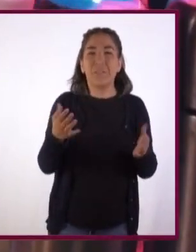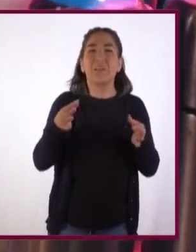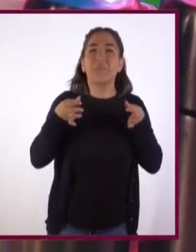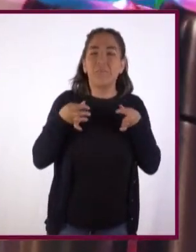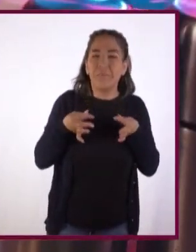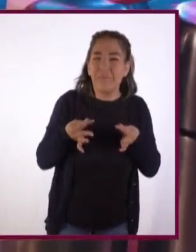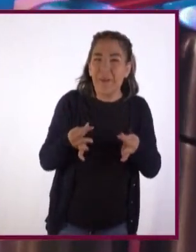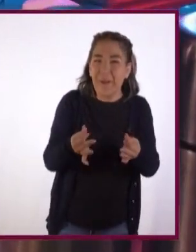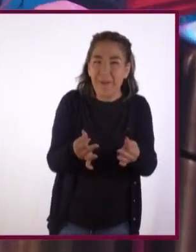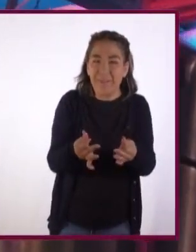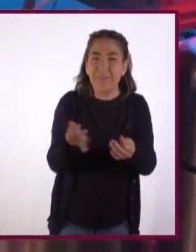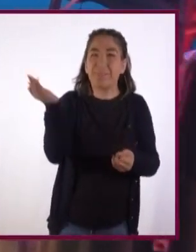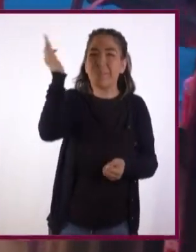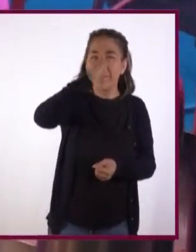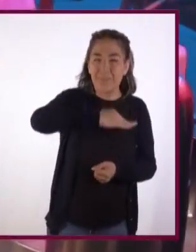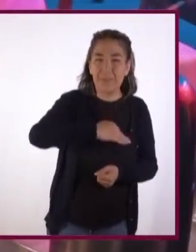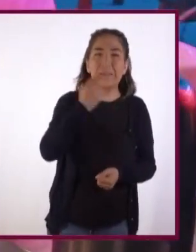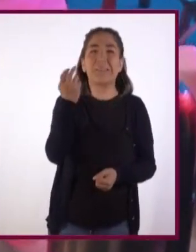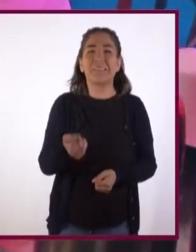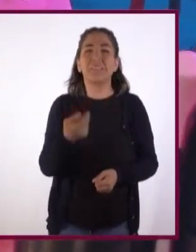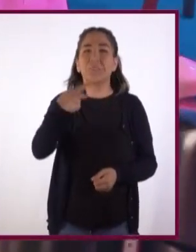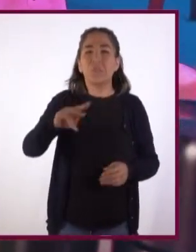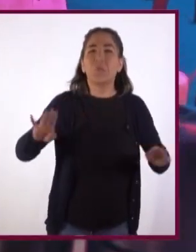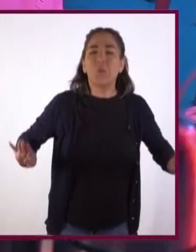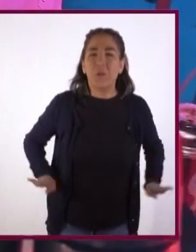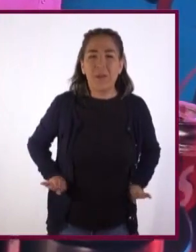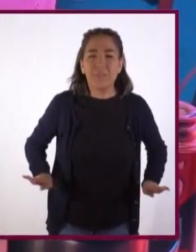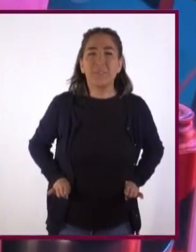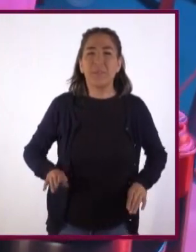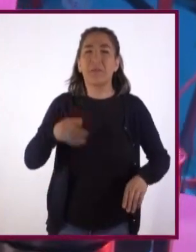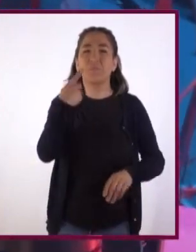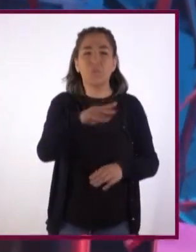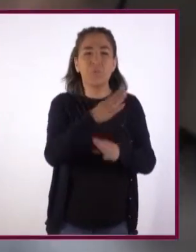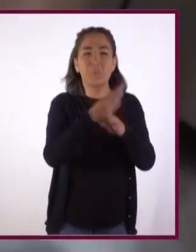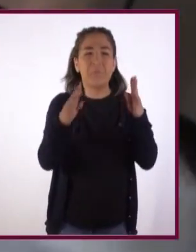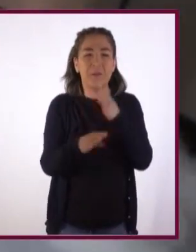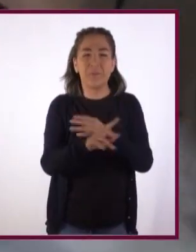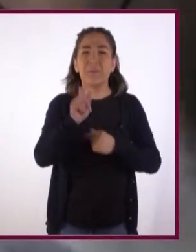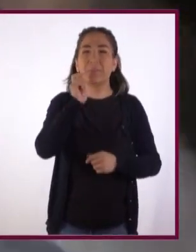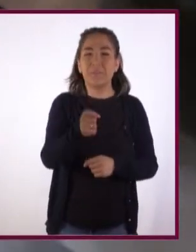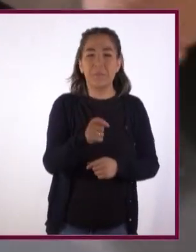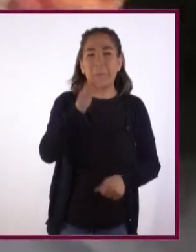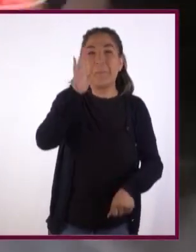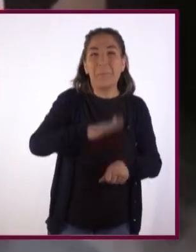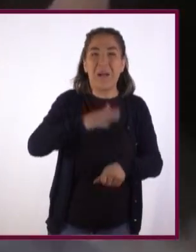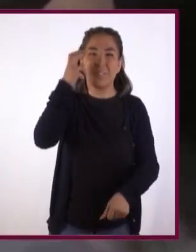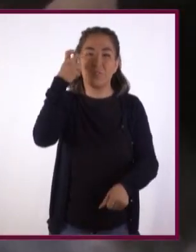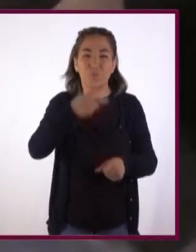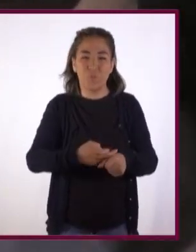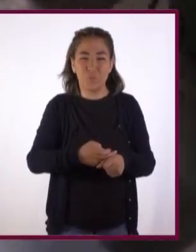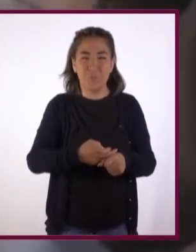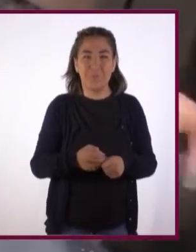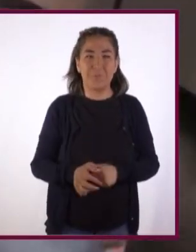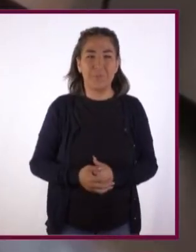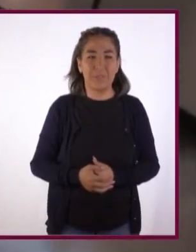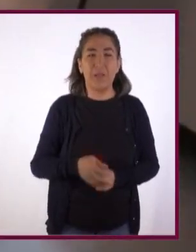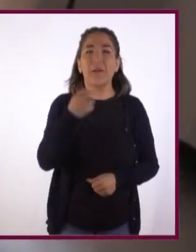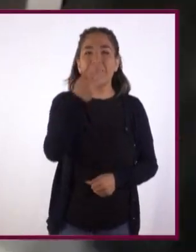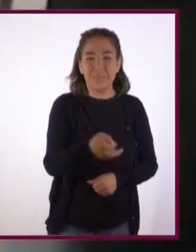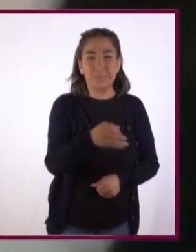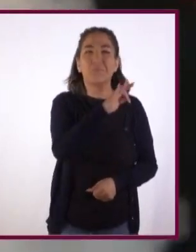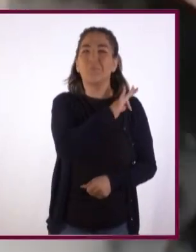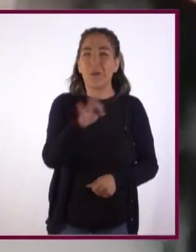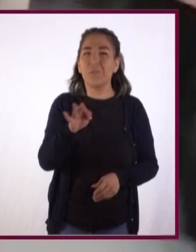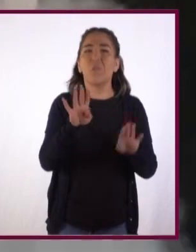que ha sido fragilizado. Y una de las características que en general tienen los materiales frágiles es que son más duros. Y